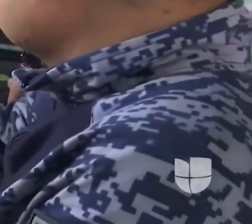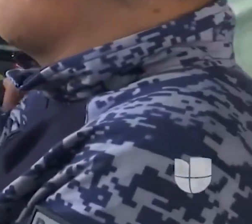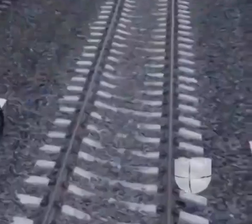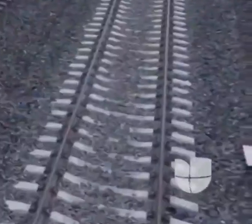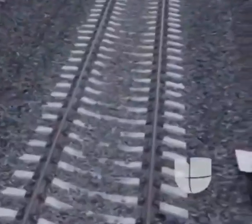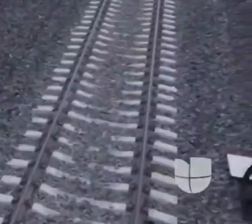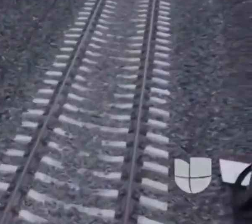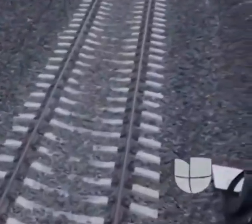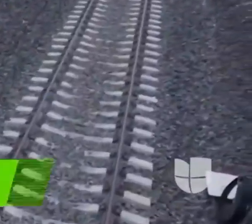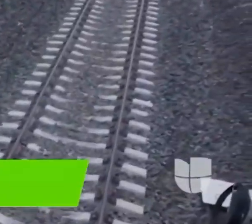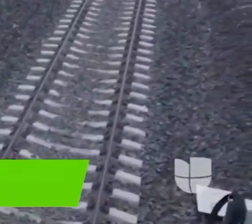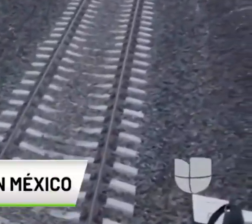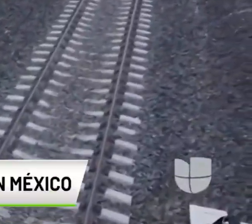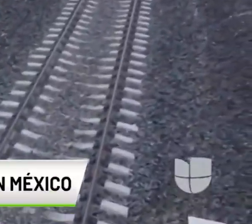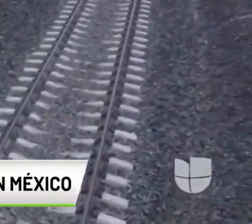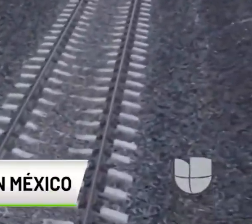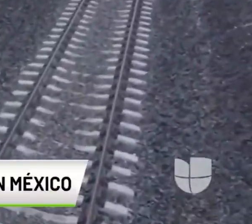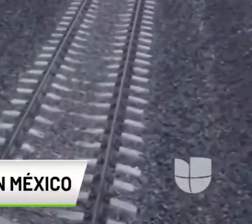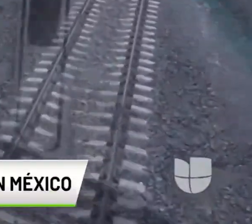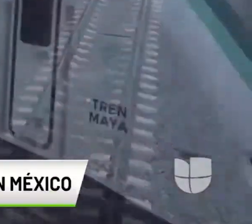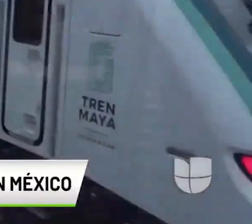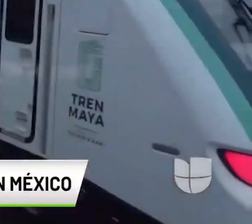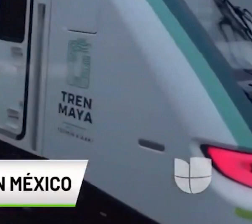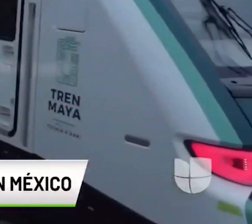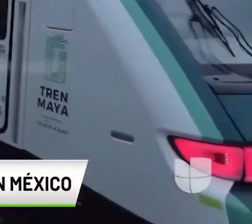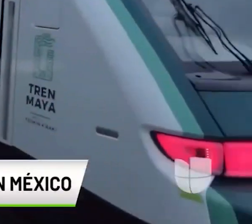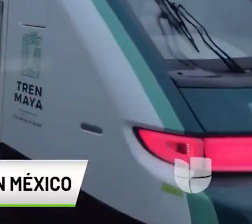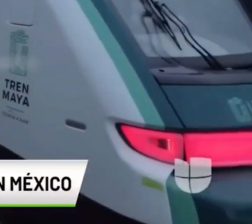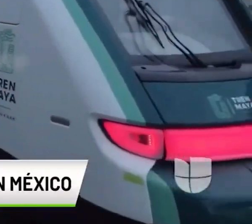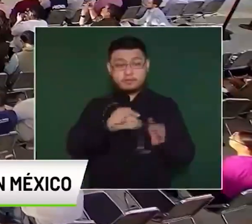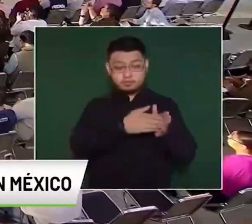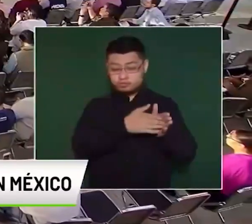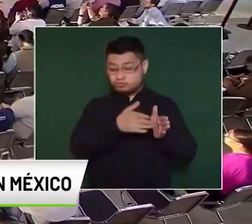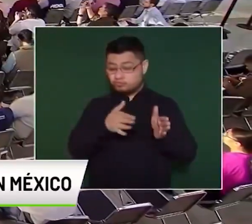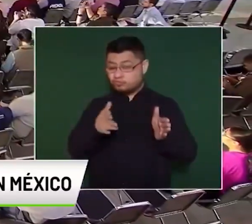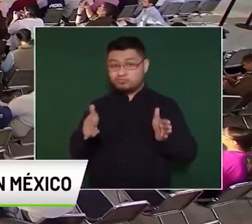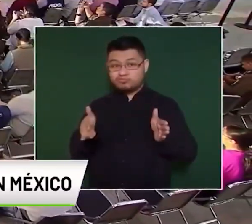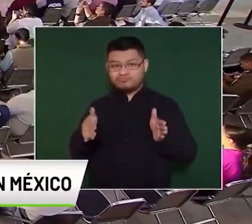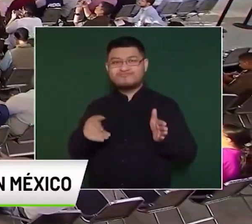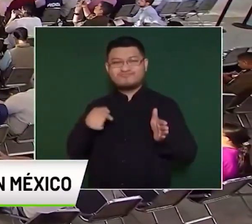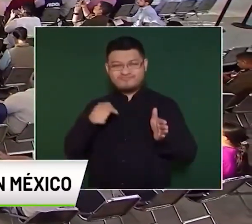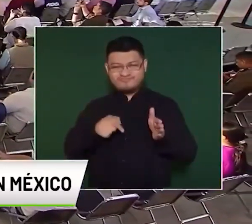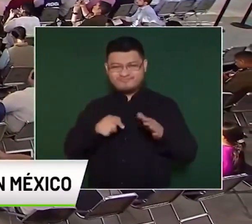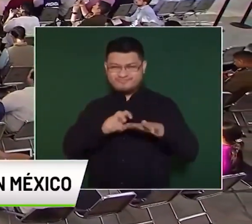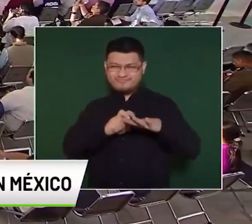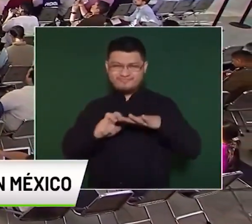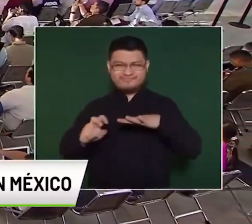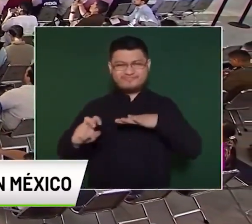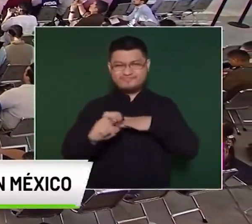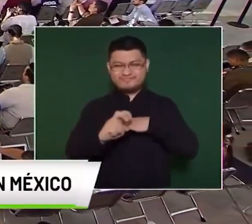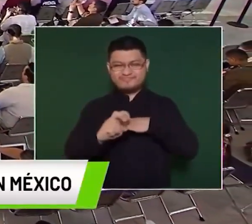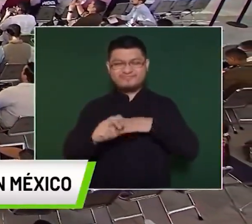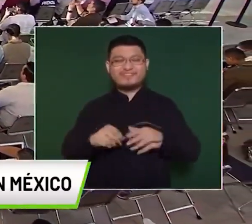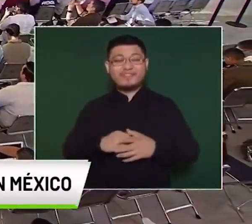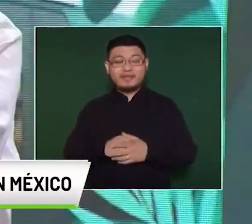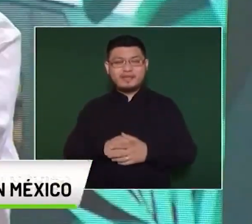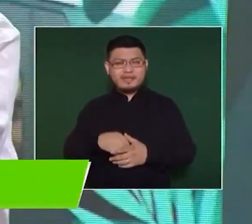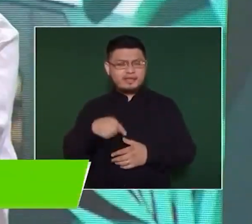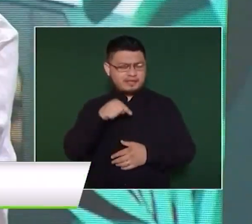este viernes solo se abrirá que circula entre Campeche y Cancún es una obra